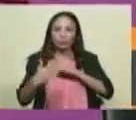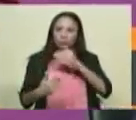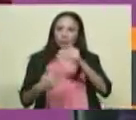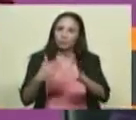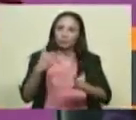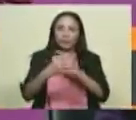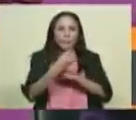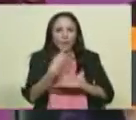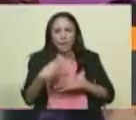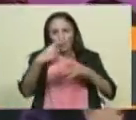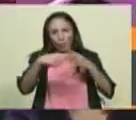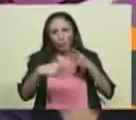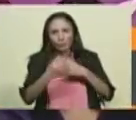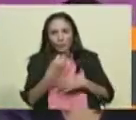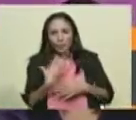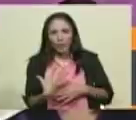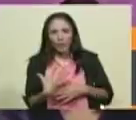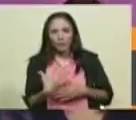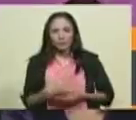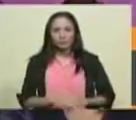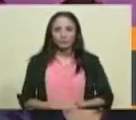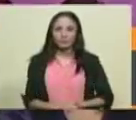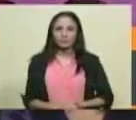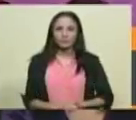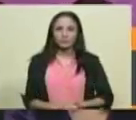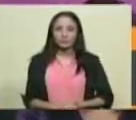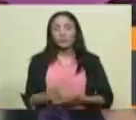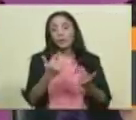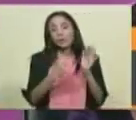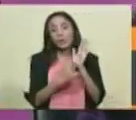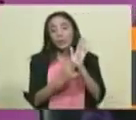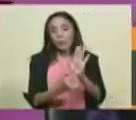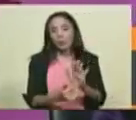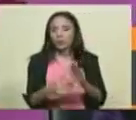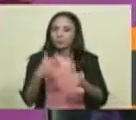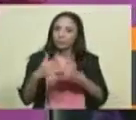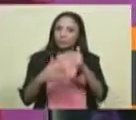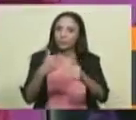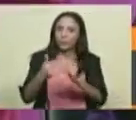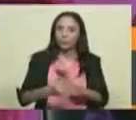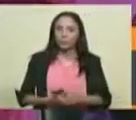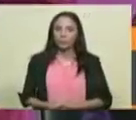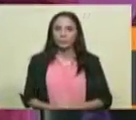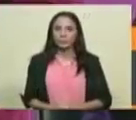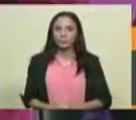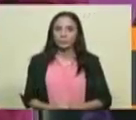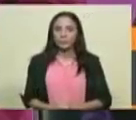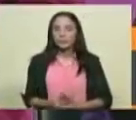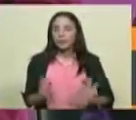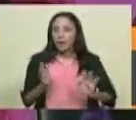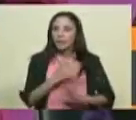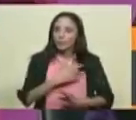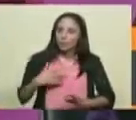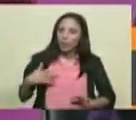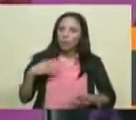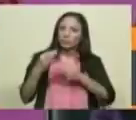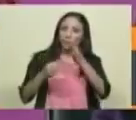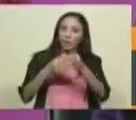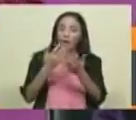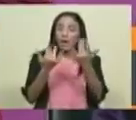futuro, y que lo que hemos hecho ha sido el preludio de lo que está por hacer. Quiero proceder a